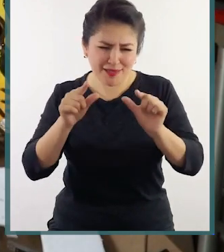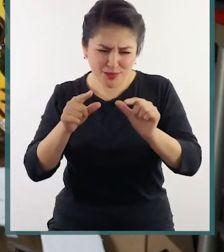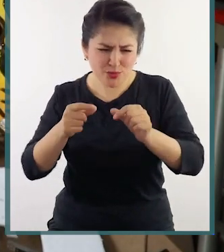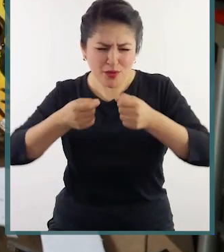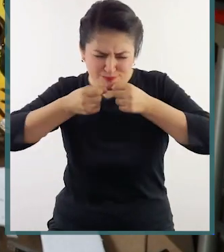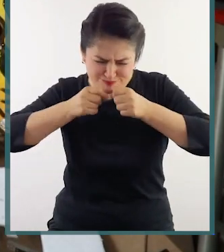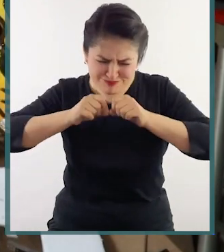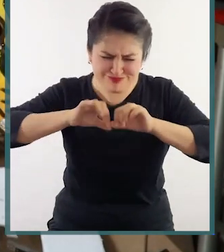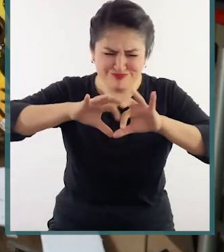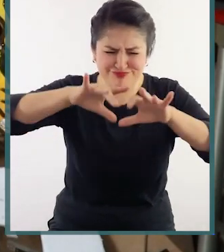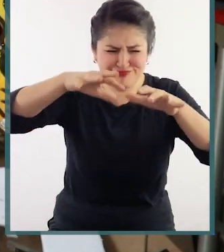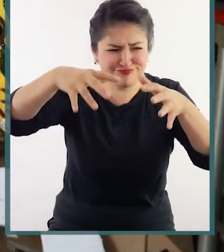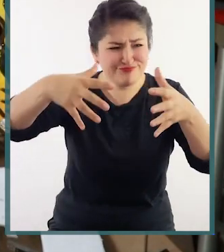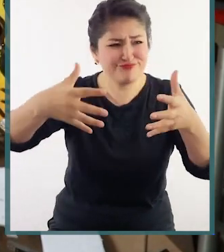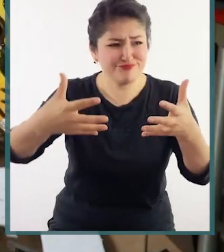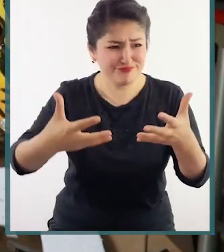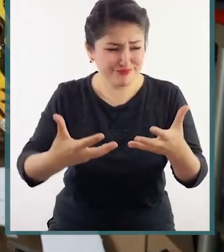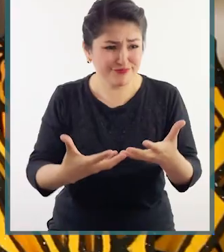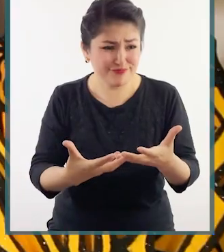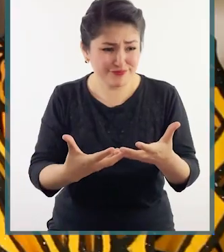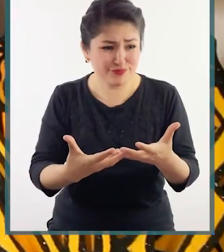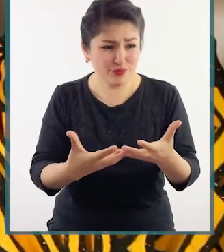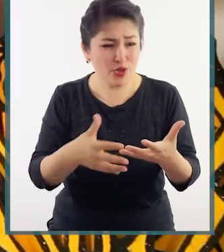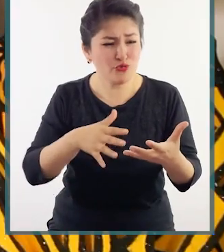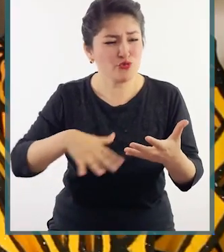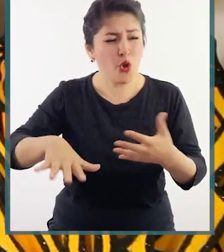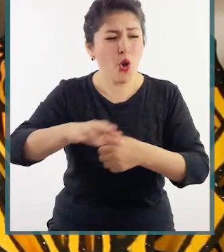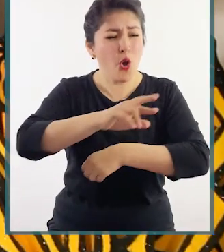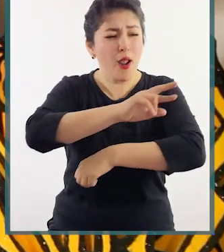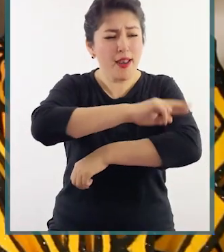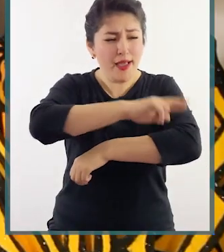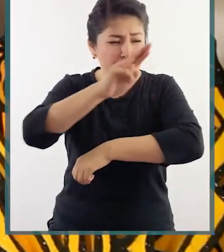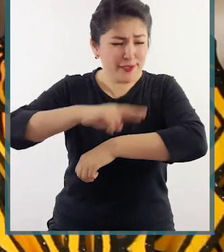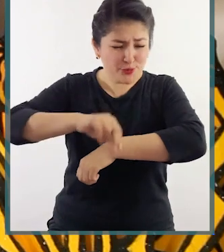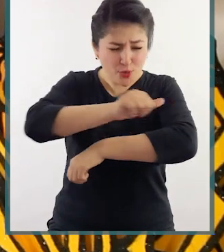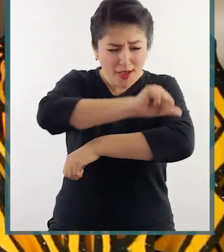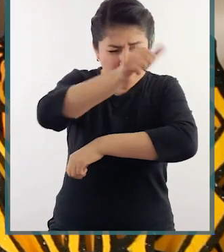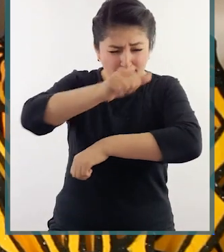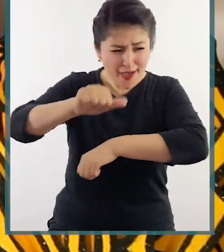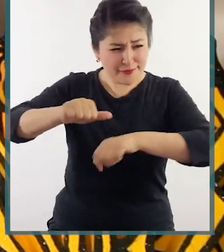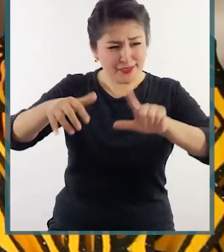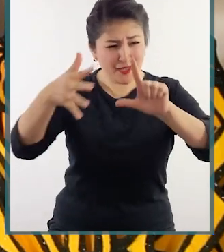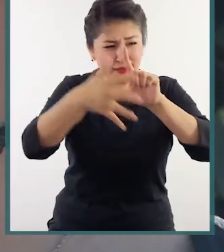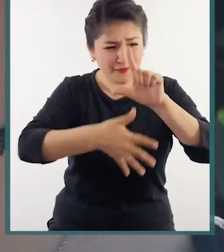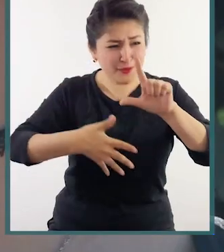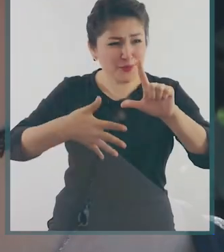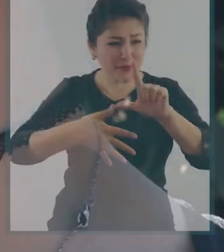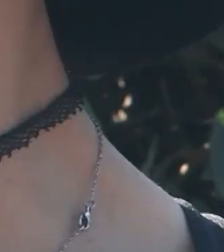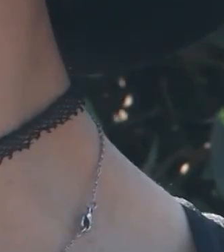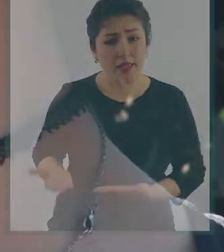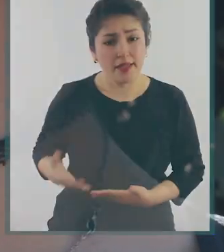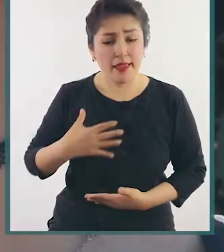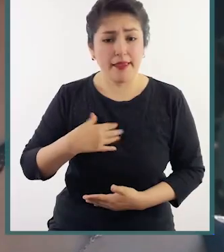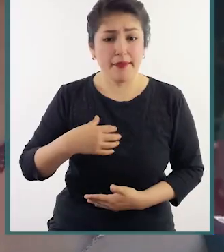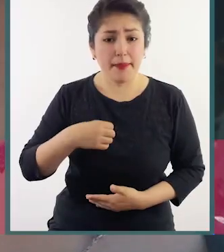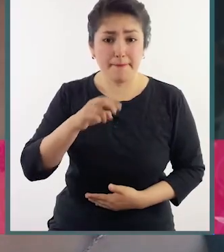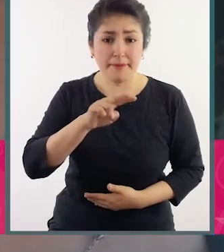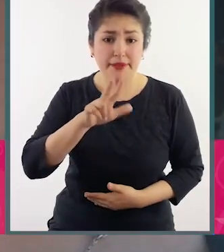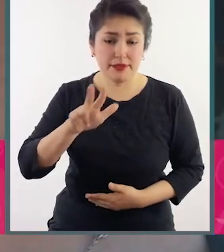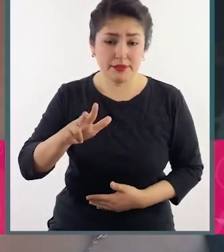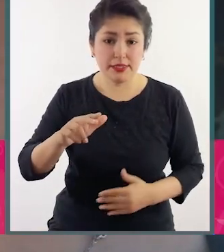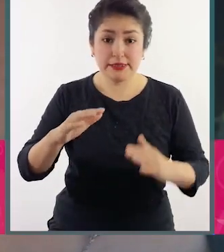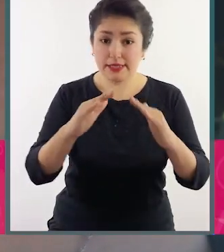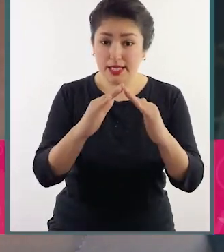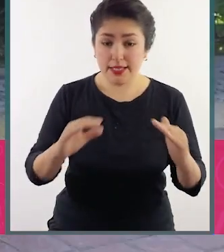quechua está trascendiendo fronteras geopolíticas, ¿no? Abraza toda una región andina, Latinoamérica. Lenin tiene 23